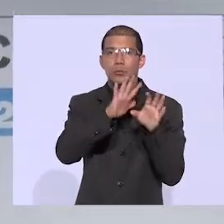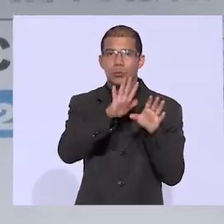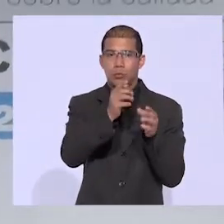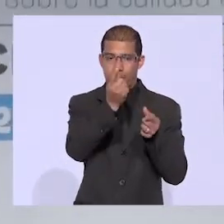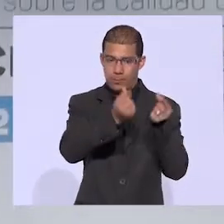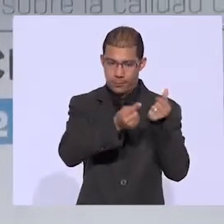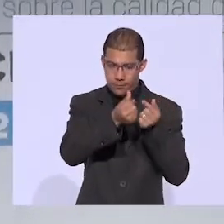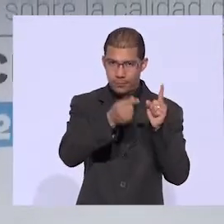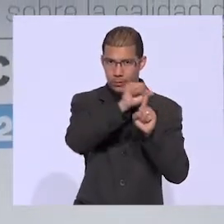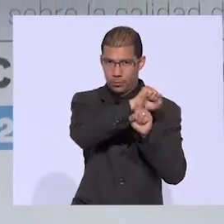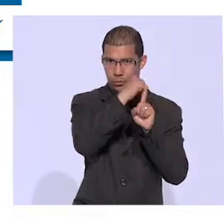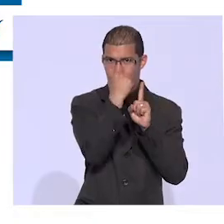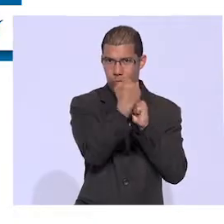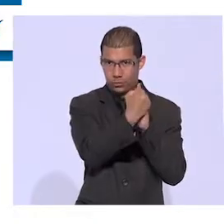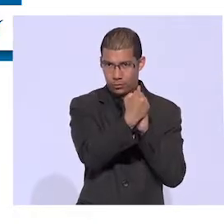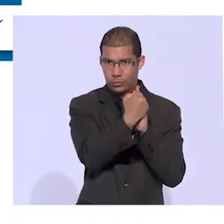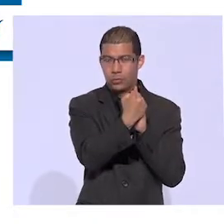sociales